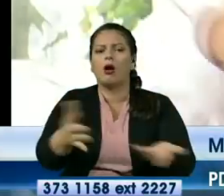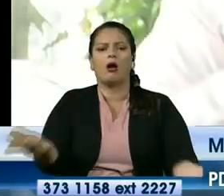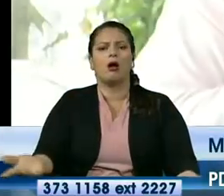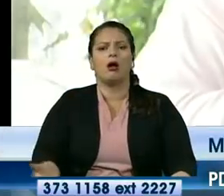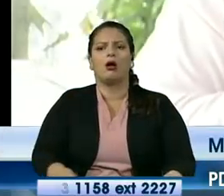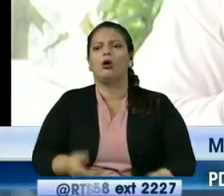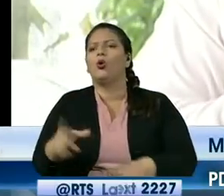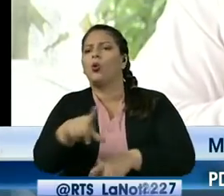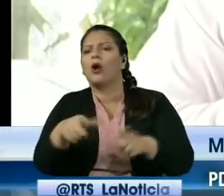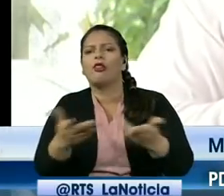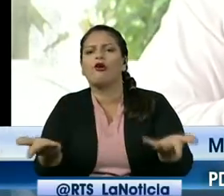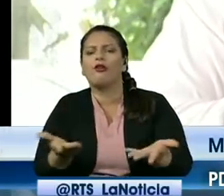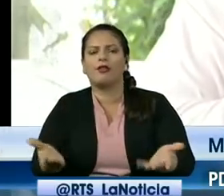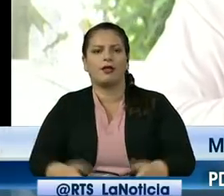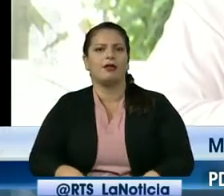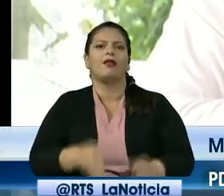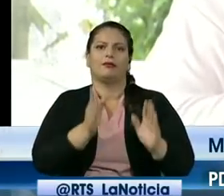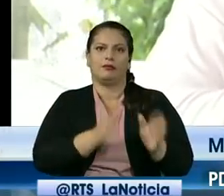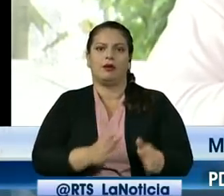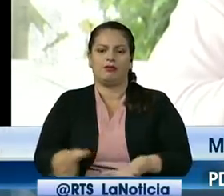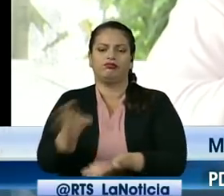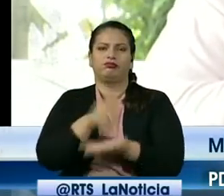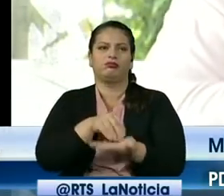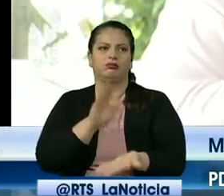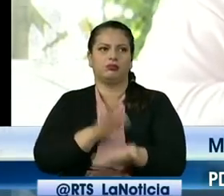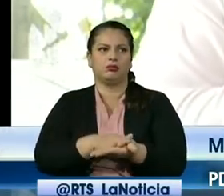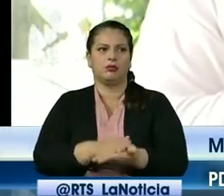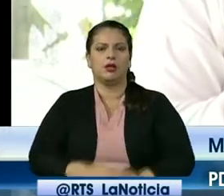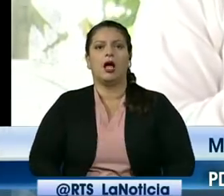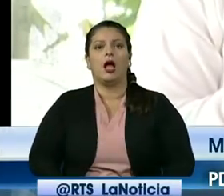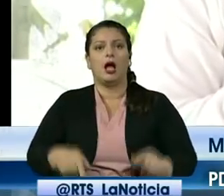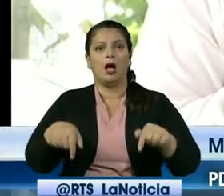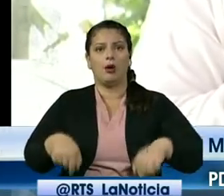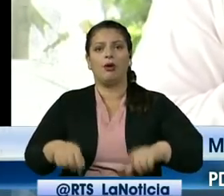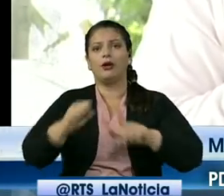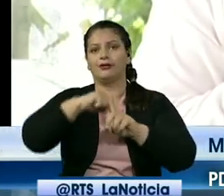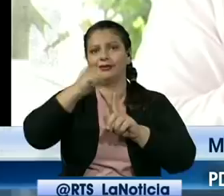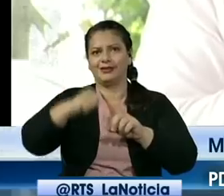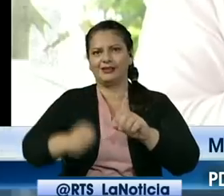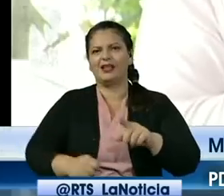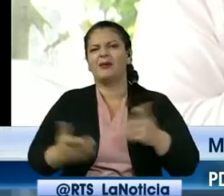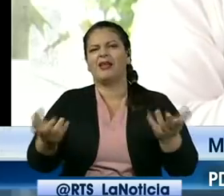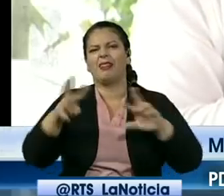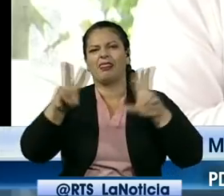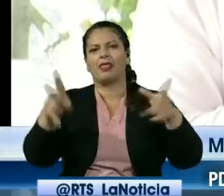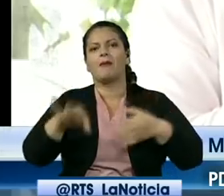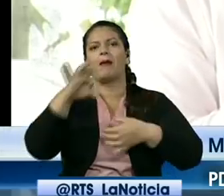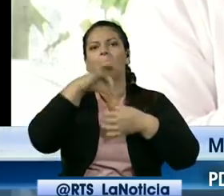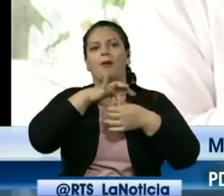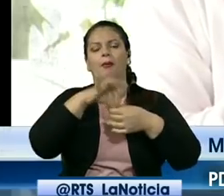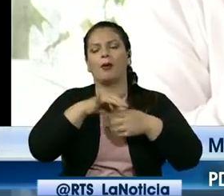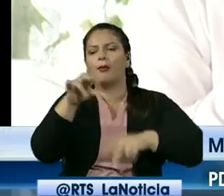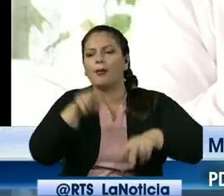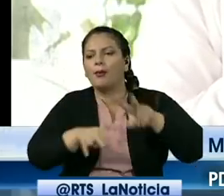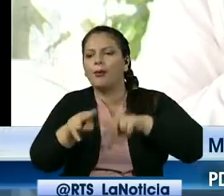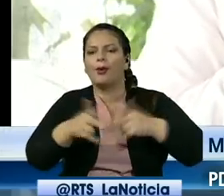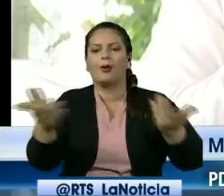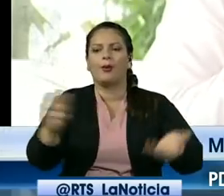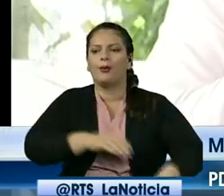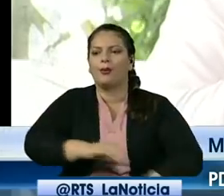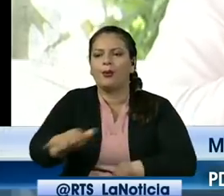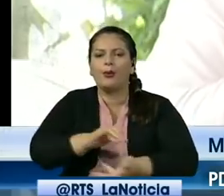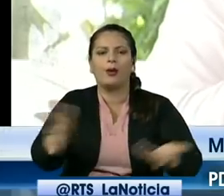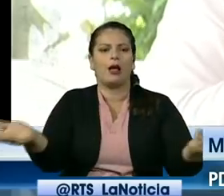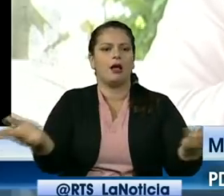nuestro sistema, siendo un sistema sumamente novedoso, pero sobre todo con la única intención de poder brindarles resultados rápidos a